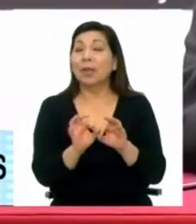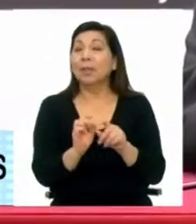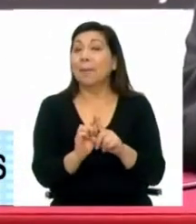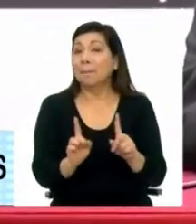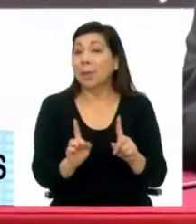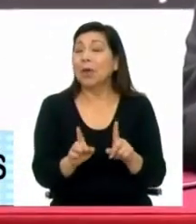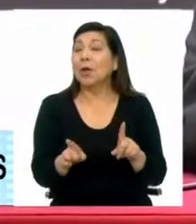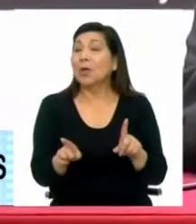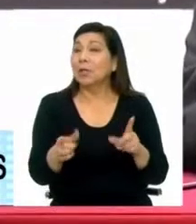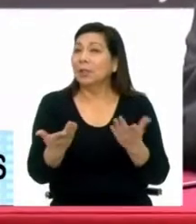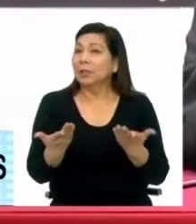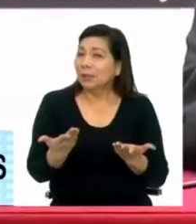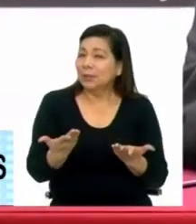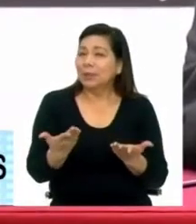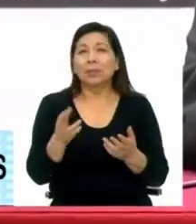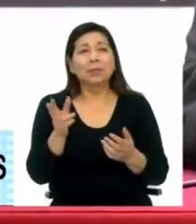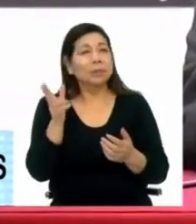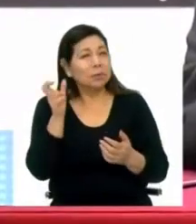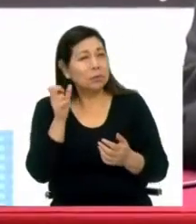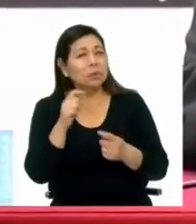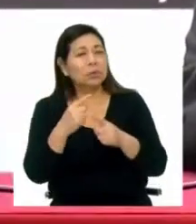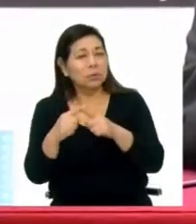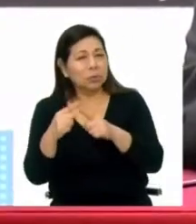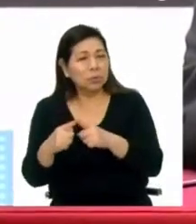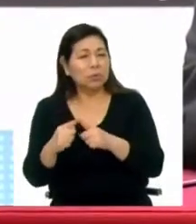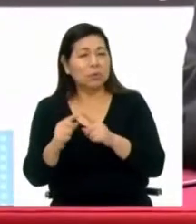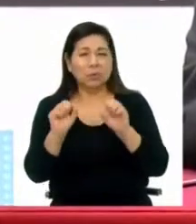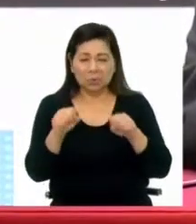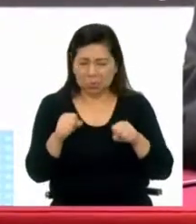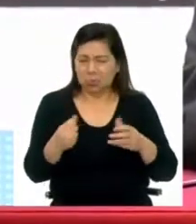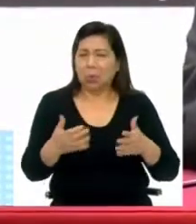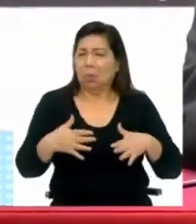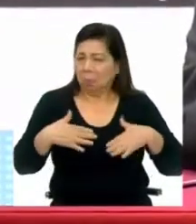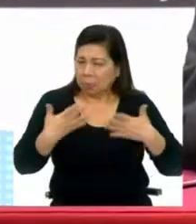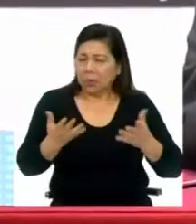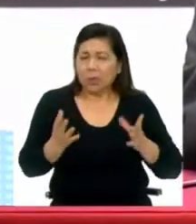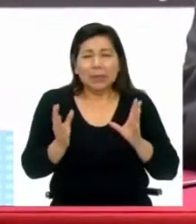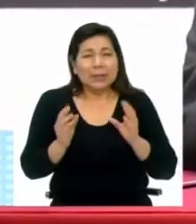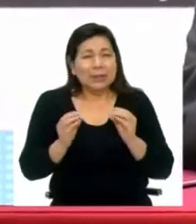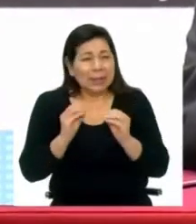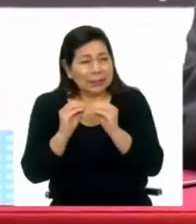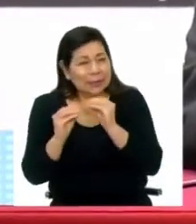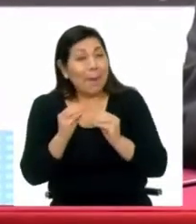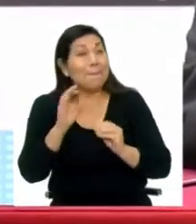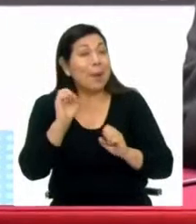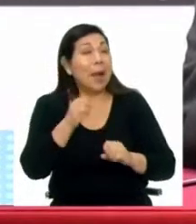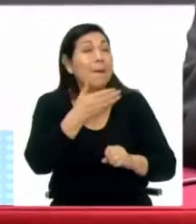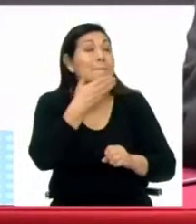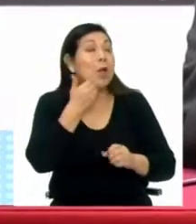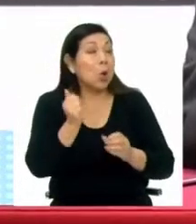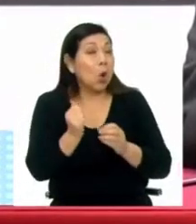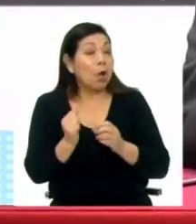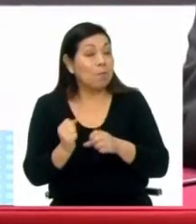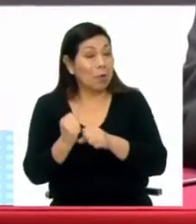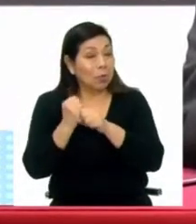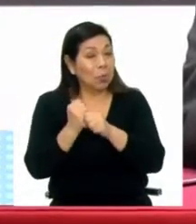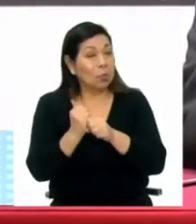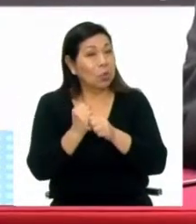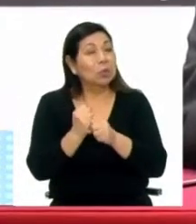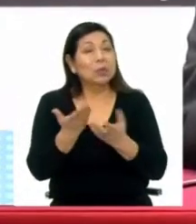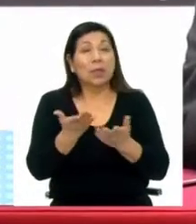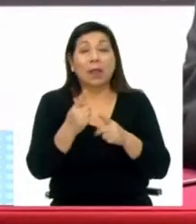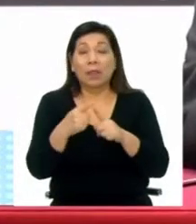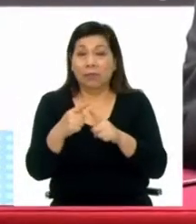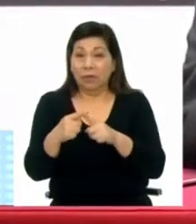sin embargo también hay que escuchar a todas las partes y si se pueden hacer ajustes para mejorar, para fortalecer incluso